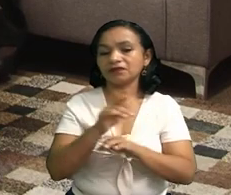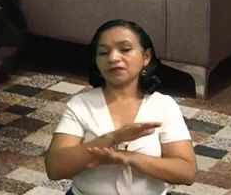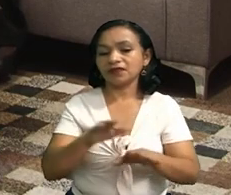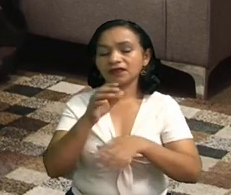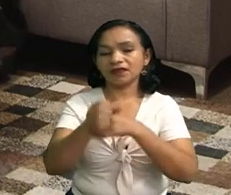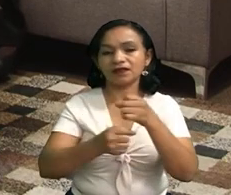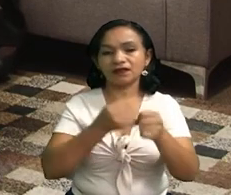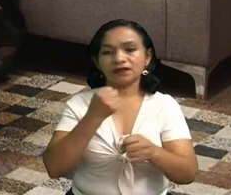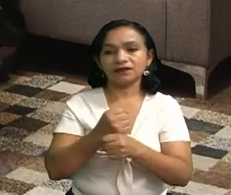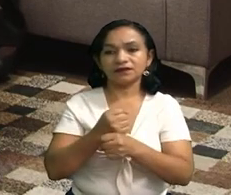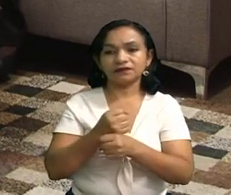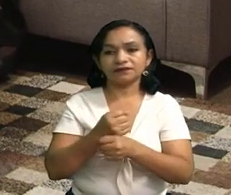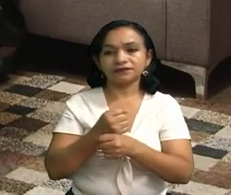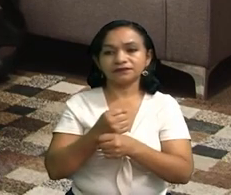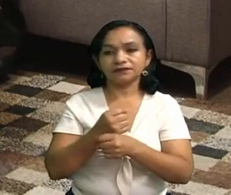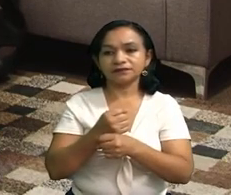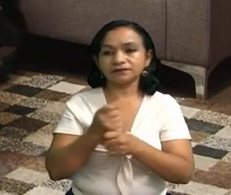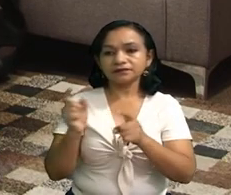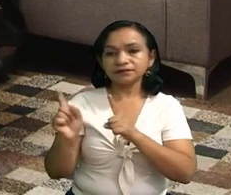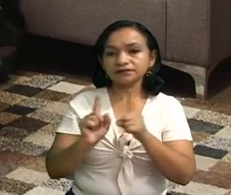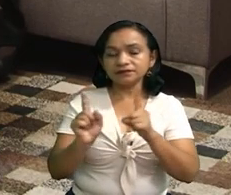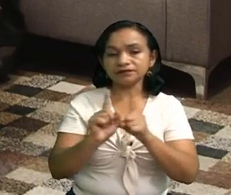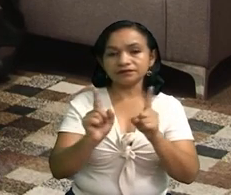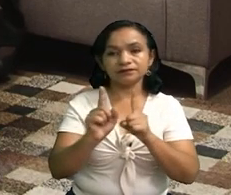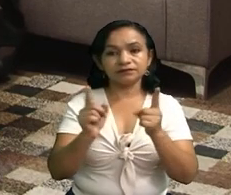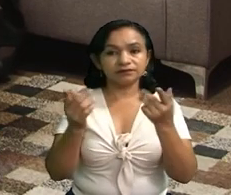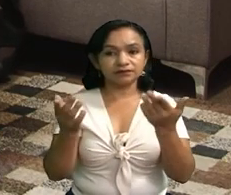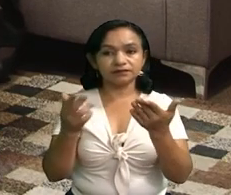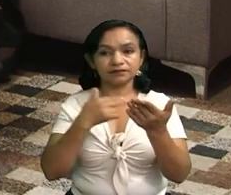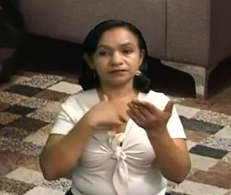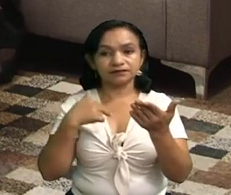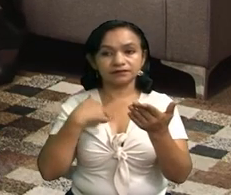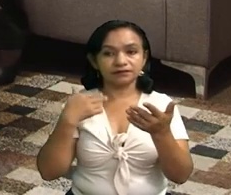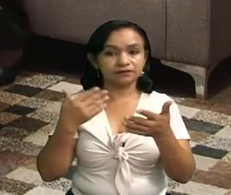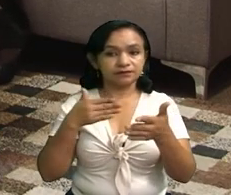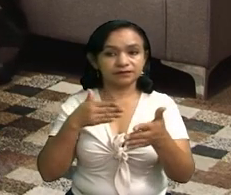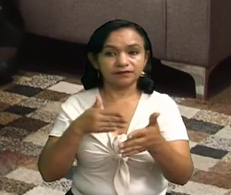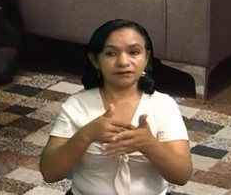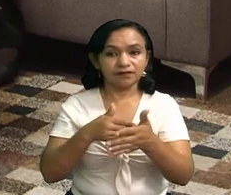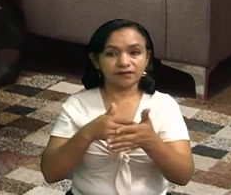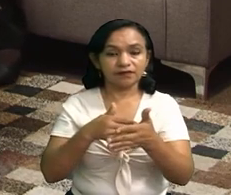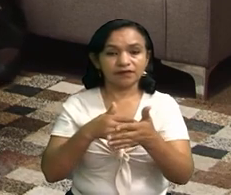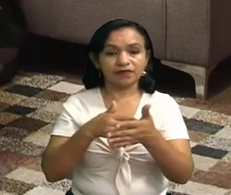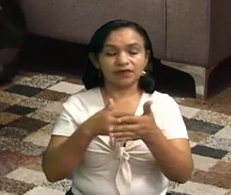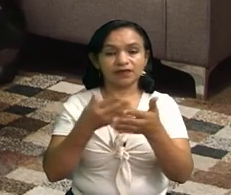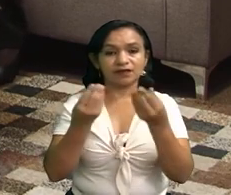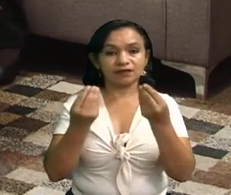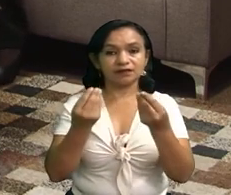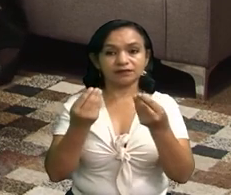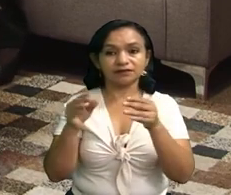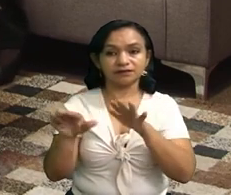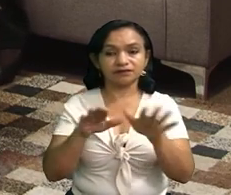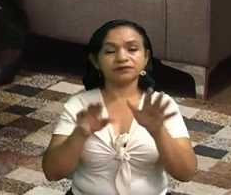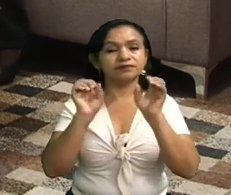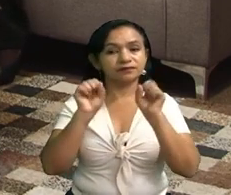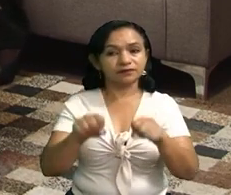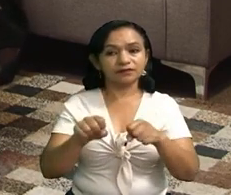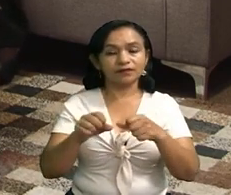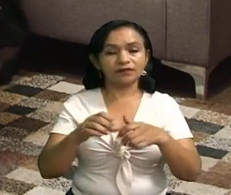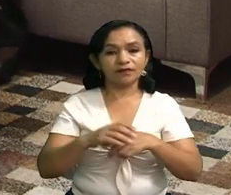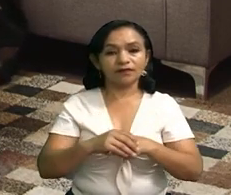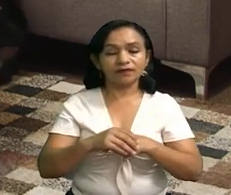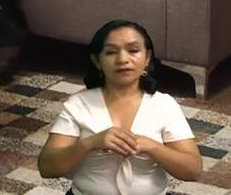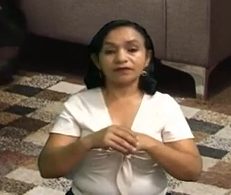él solicita, compite pues por los espacios, porque los cupos son también finitos, pero ellos lo pueden hacer. Entonces